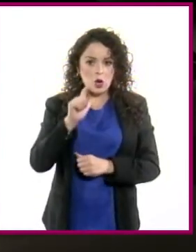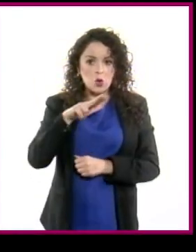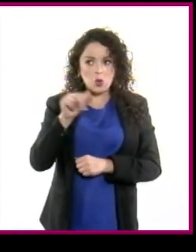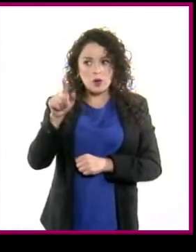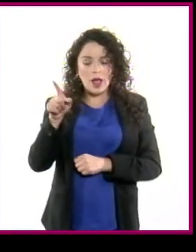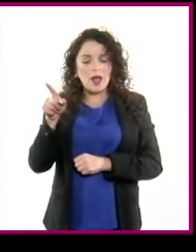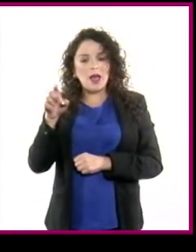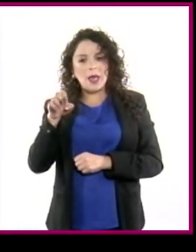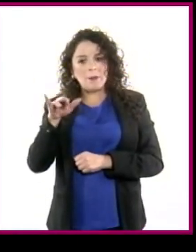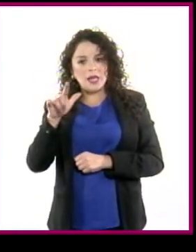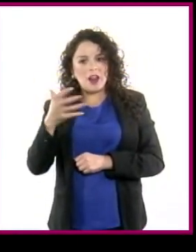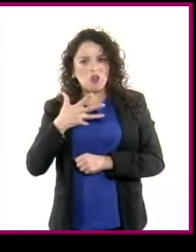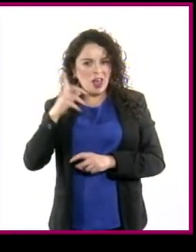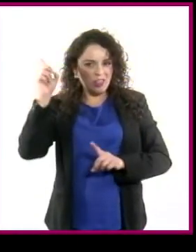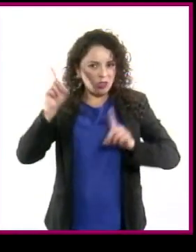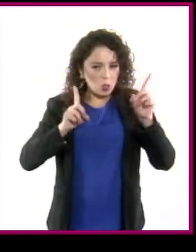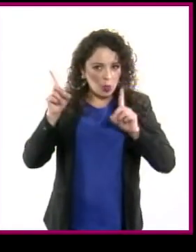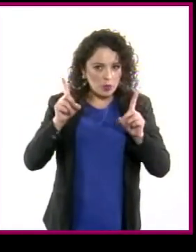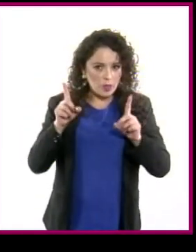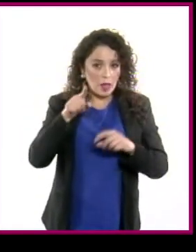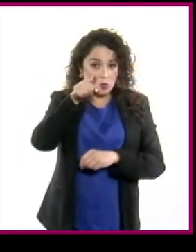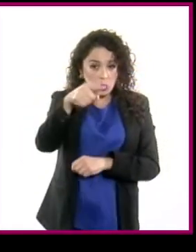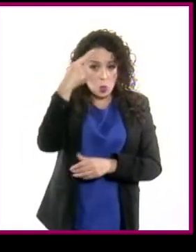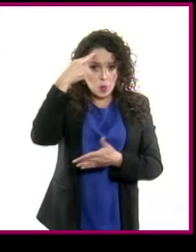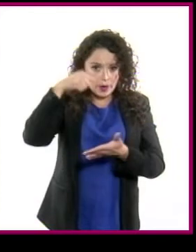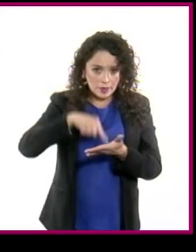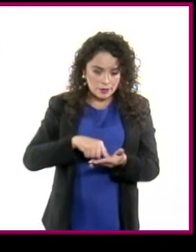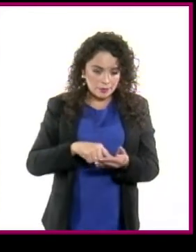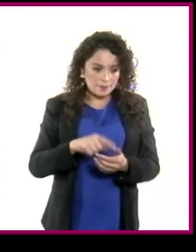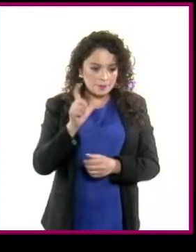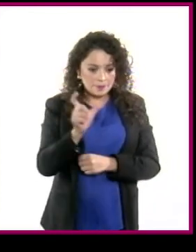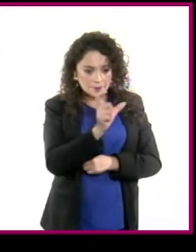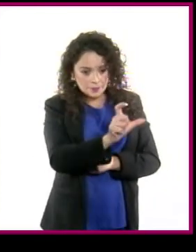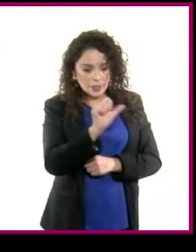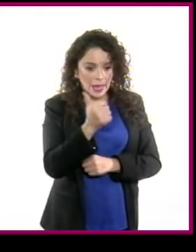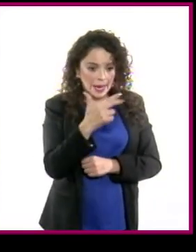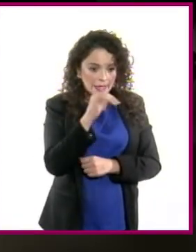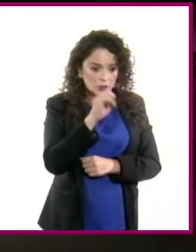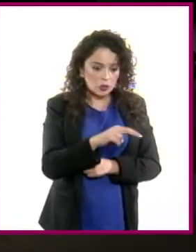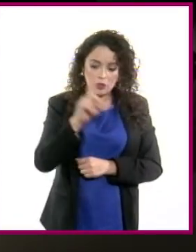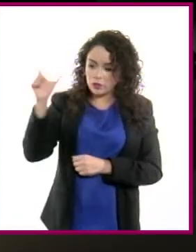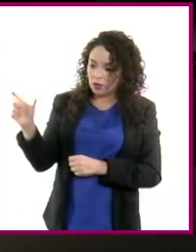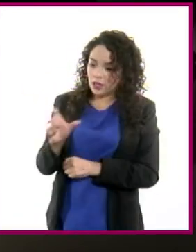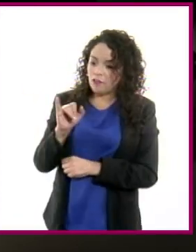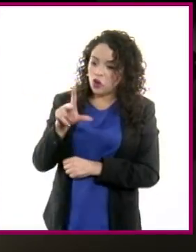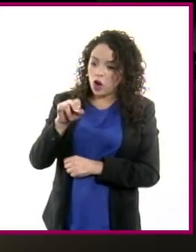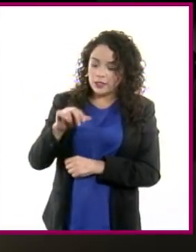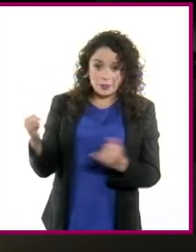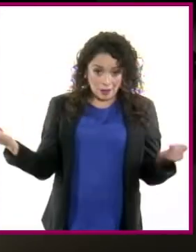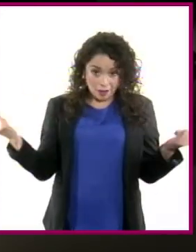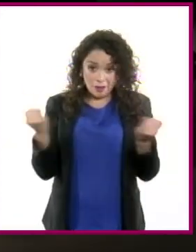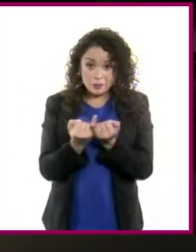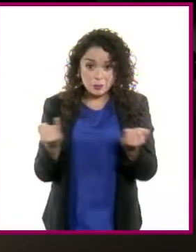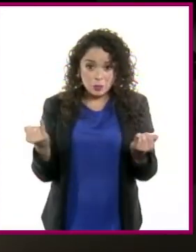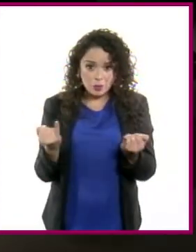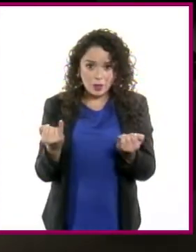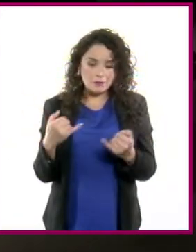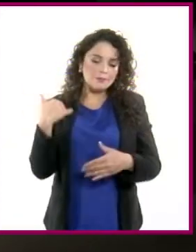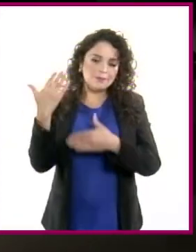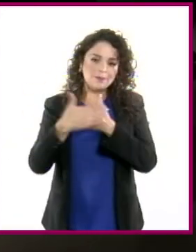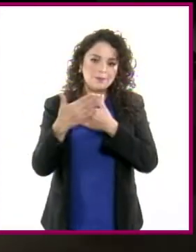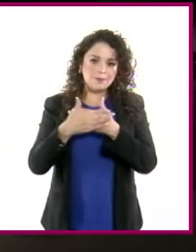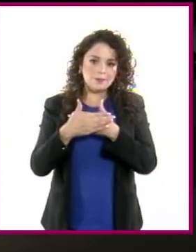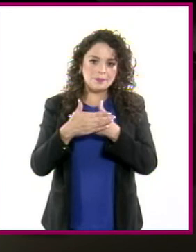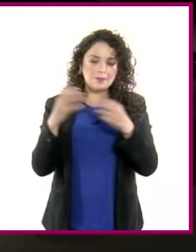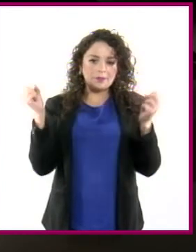quedaron? ¿Crees que violencia y agresión son la misma cosa? Acompáñanos próximamente para ver